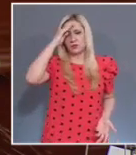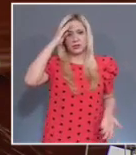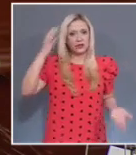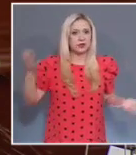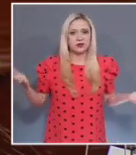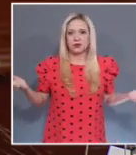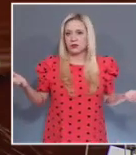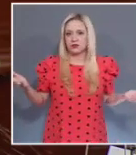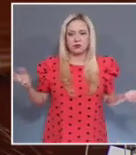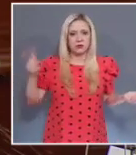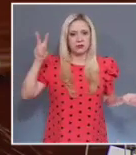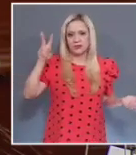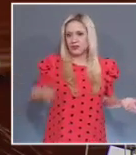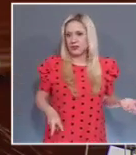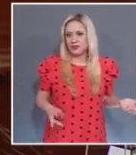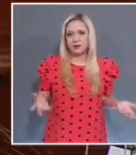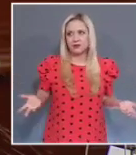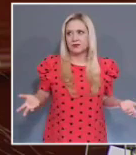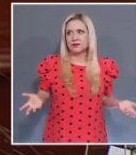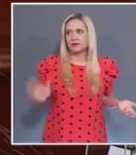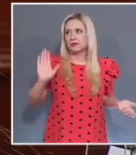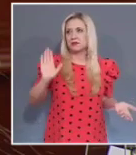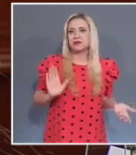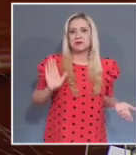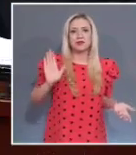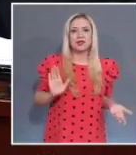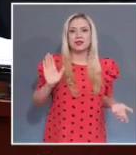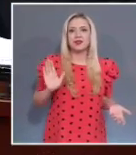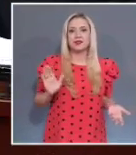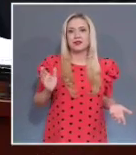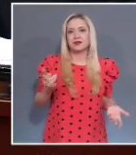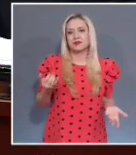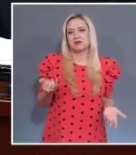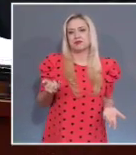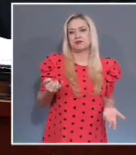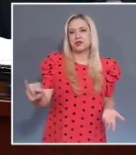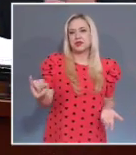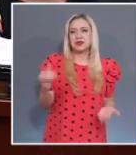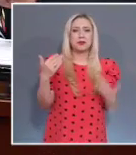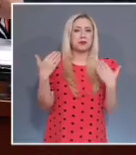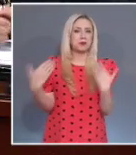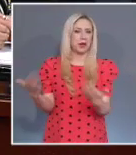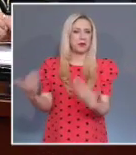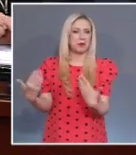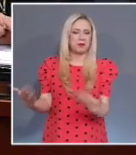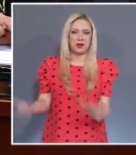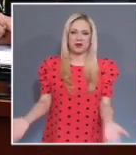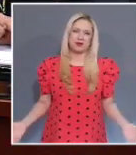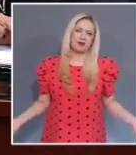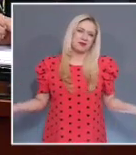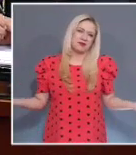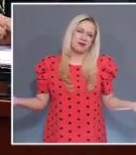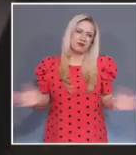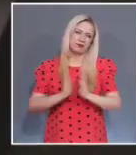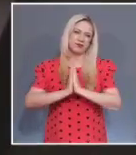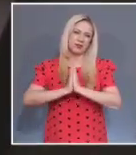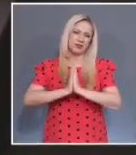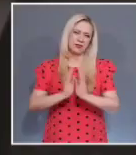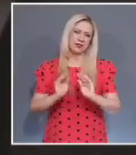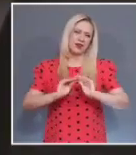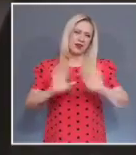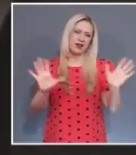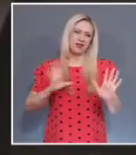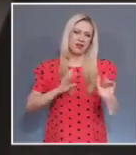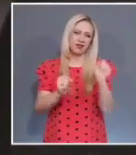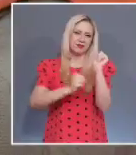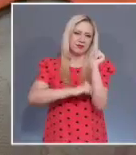difícil o muy ingenuo en todo sentido. Otro argumento de quienes votaron por la invalidez fue que un